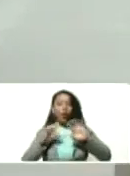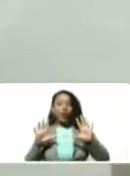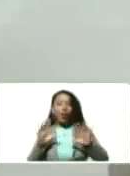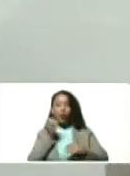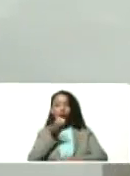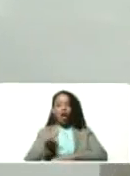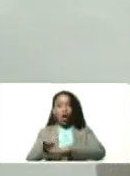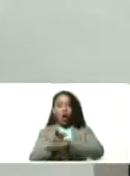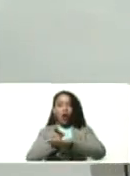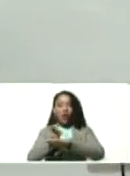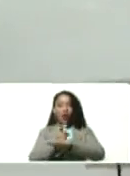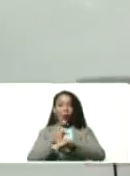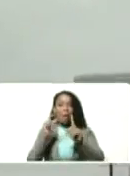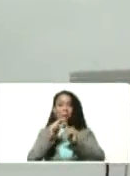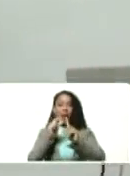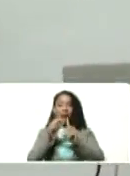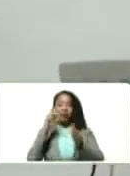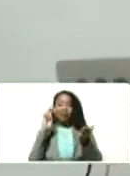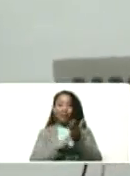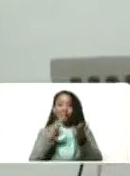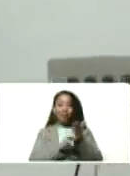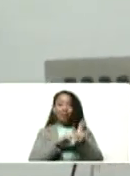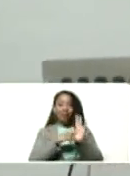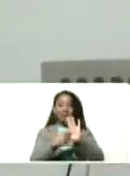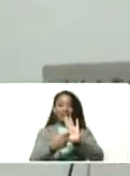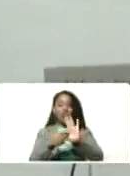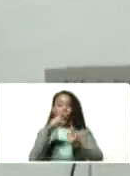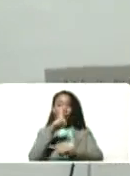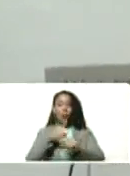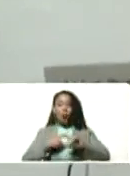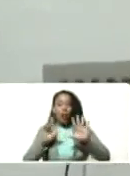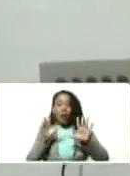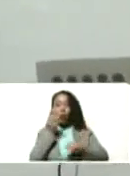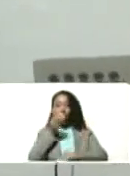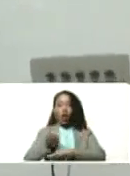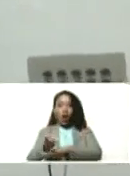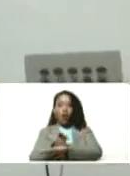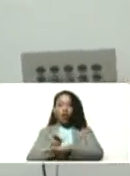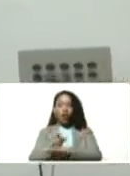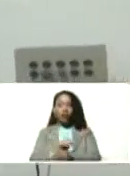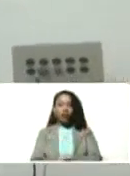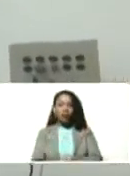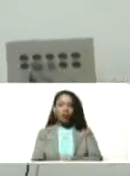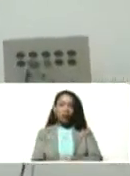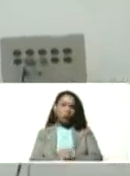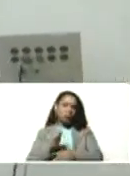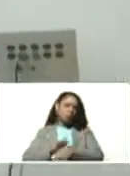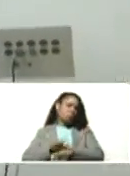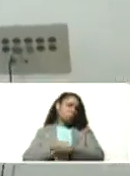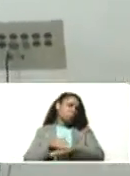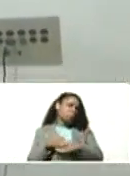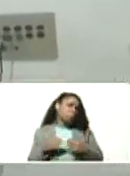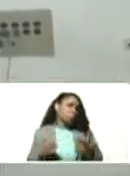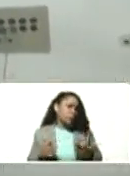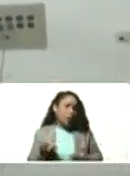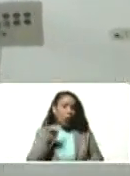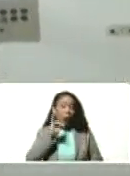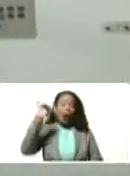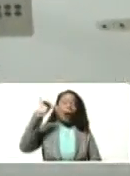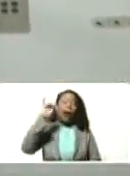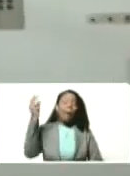buen gobierno. Palabra cierta, ¿ves? Del 1x10 del buen gobierno. Bueno, porque de las denuncias